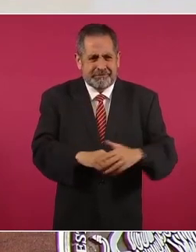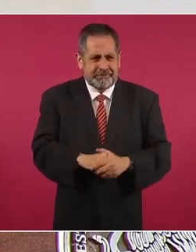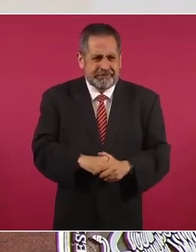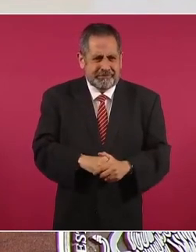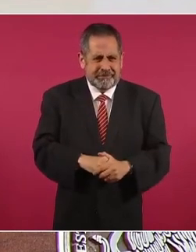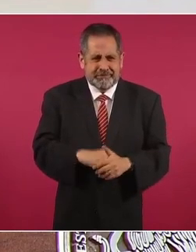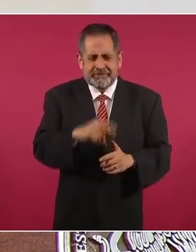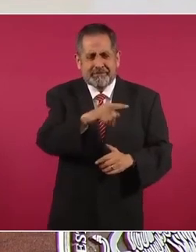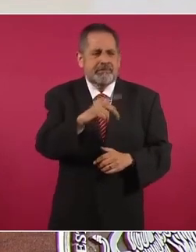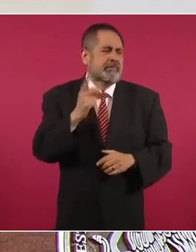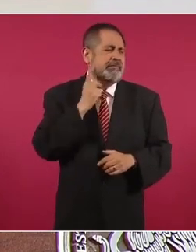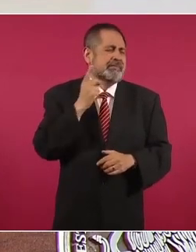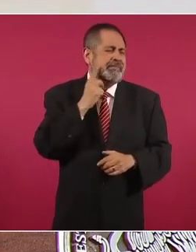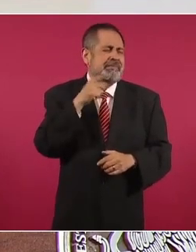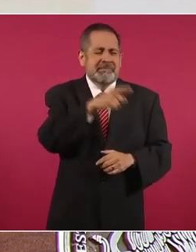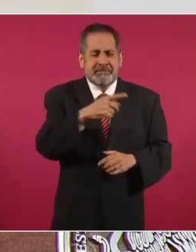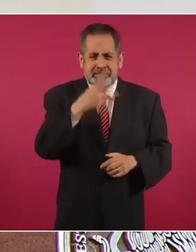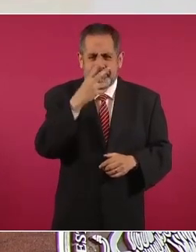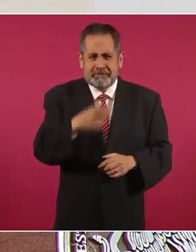No, el que es diputado.